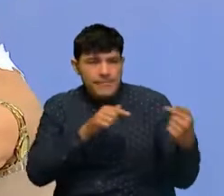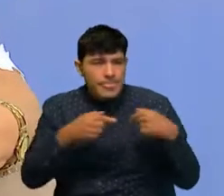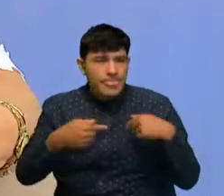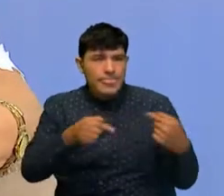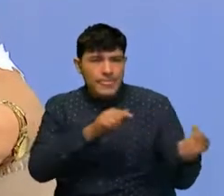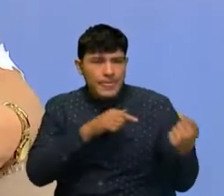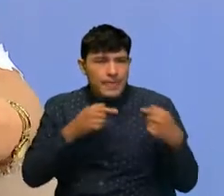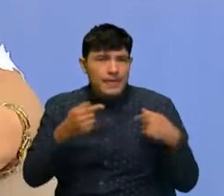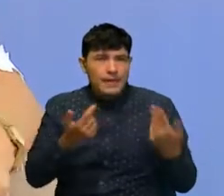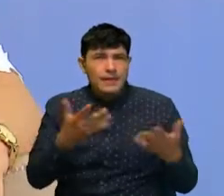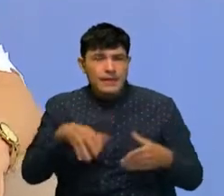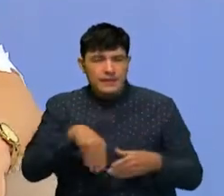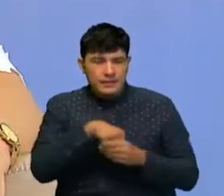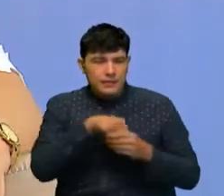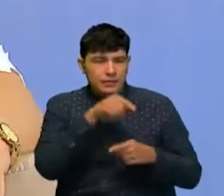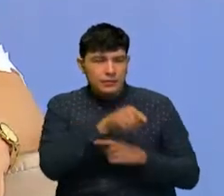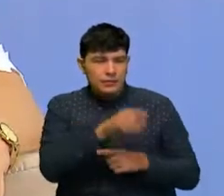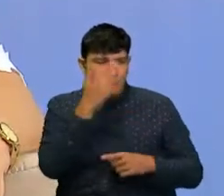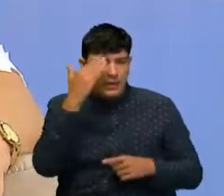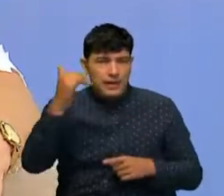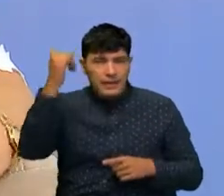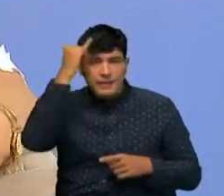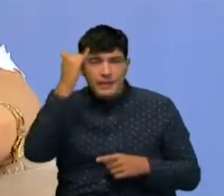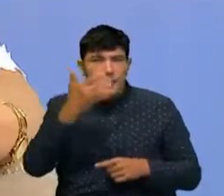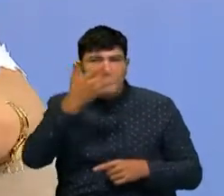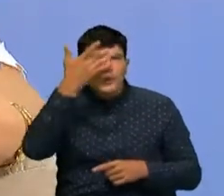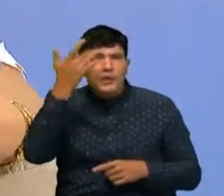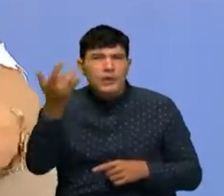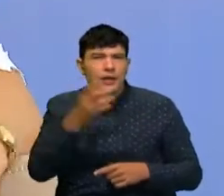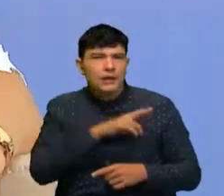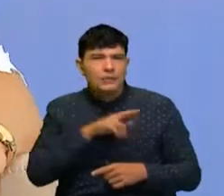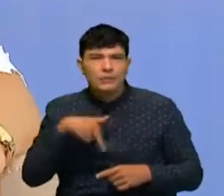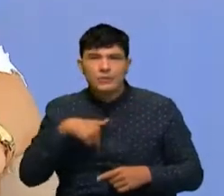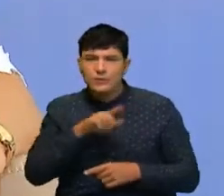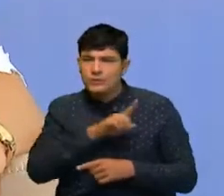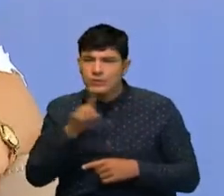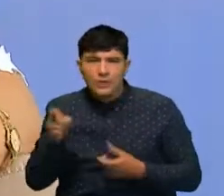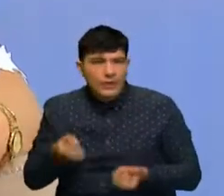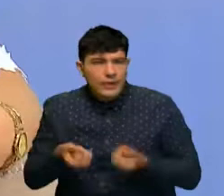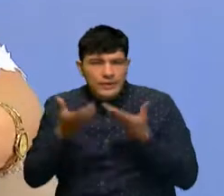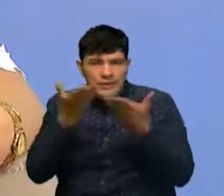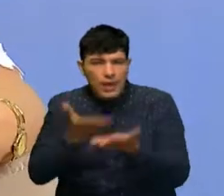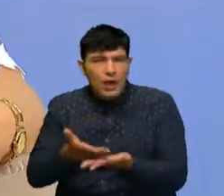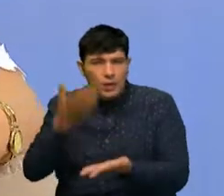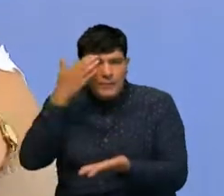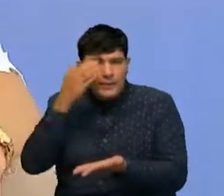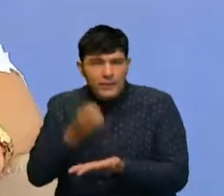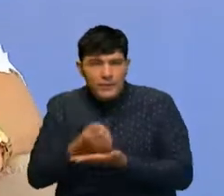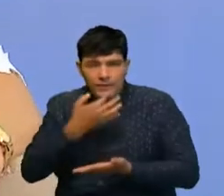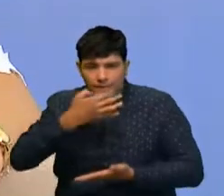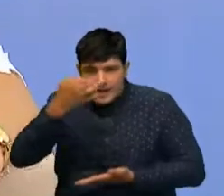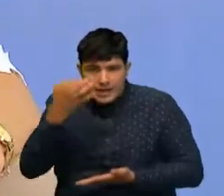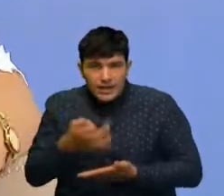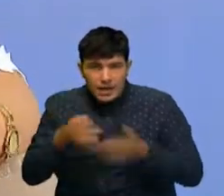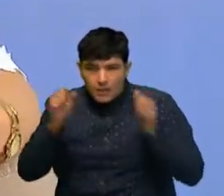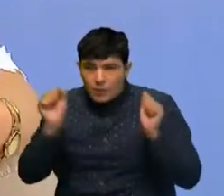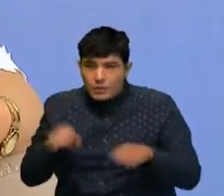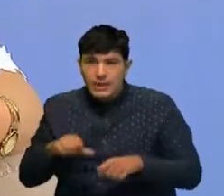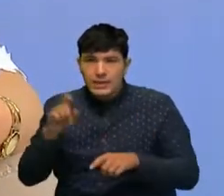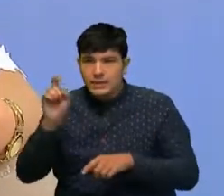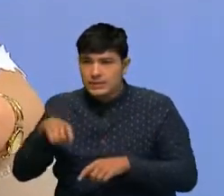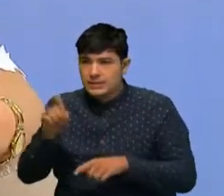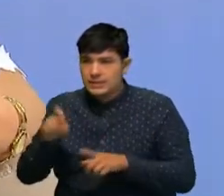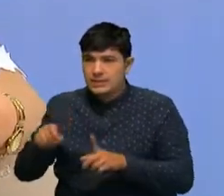debatiendo dentro de la academia, porque no le hemos dado el realce que necesita, que se requiere para proteger